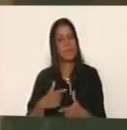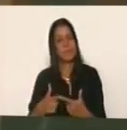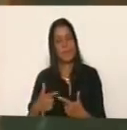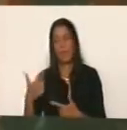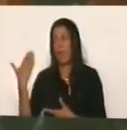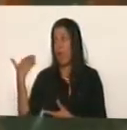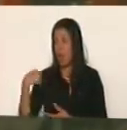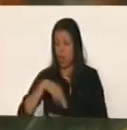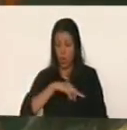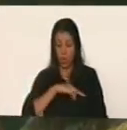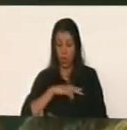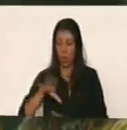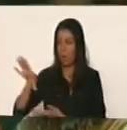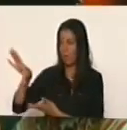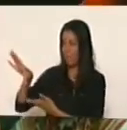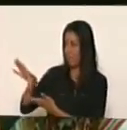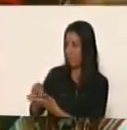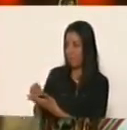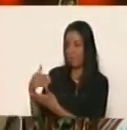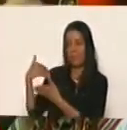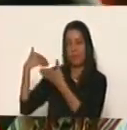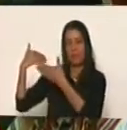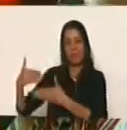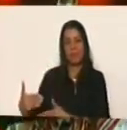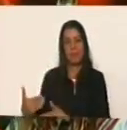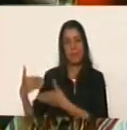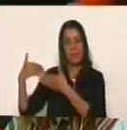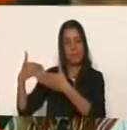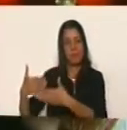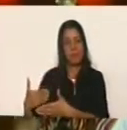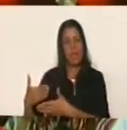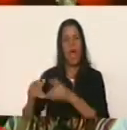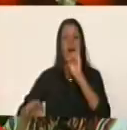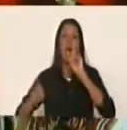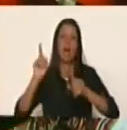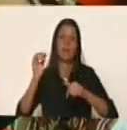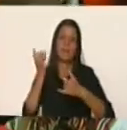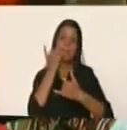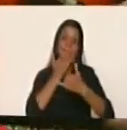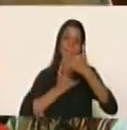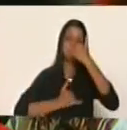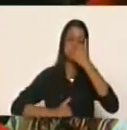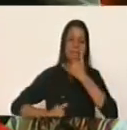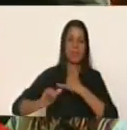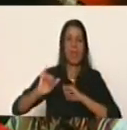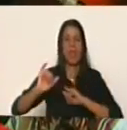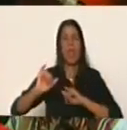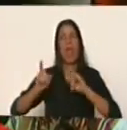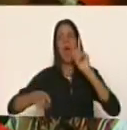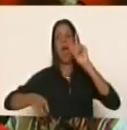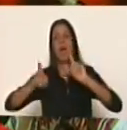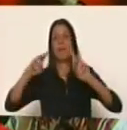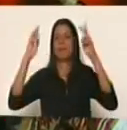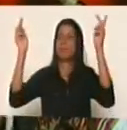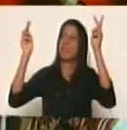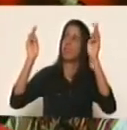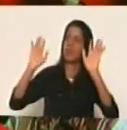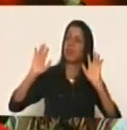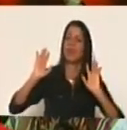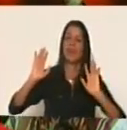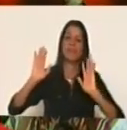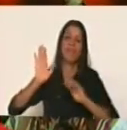venimos, con virtudes, con defectos, con aciertos, con errores, con caídas, con triunfos, pero ese